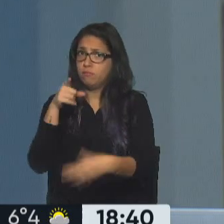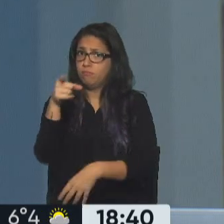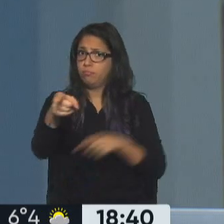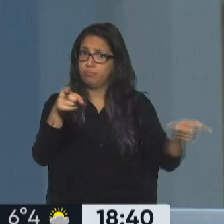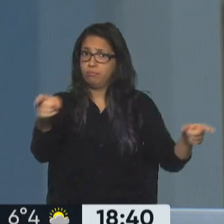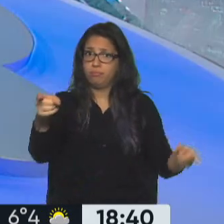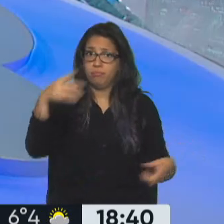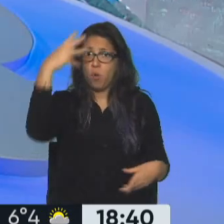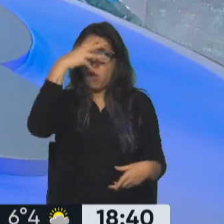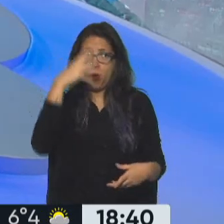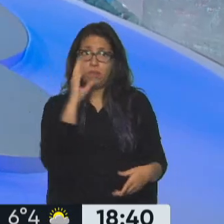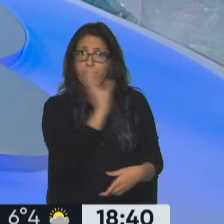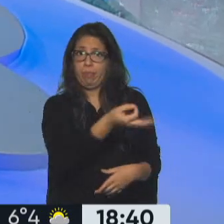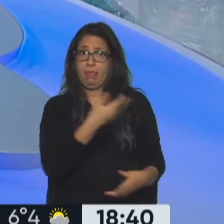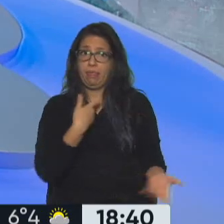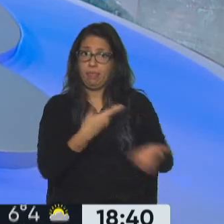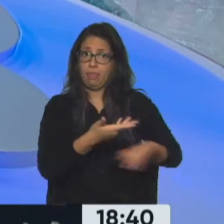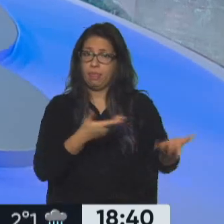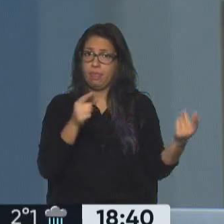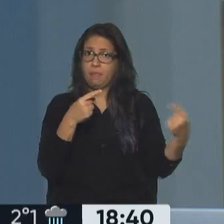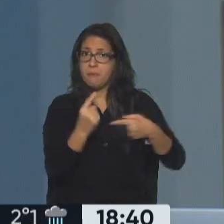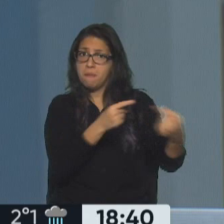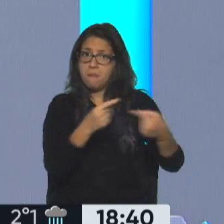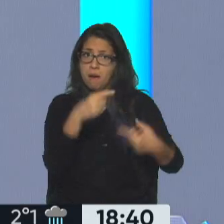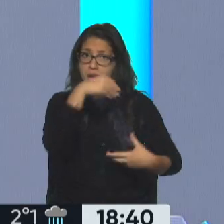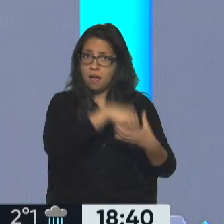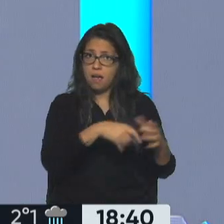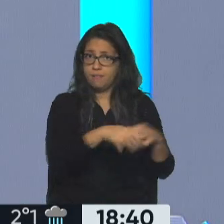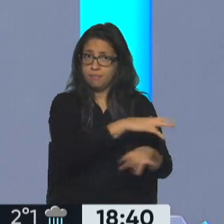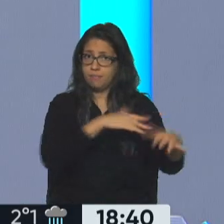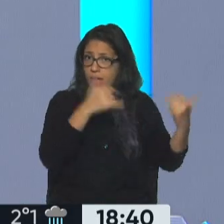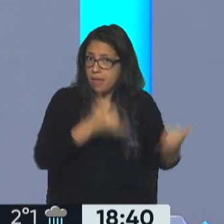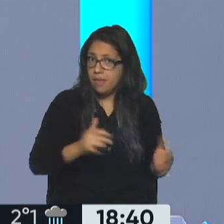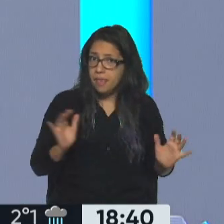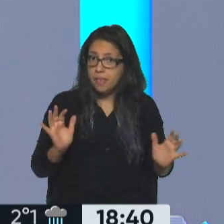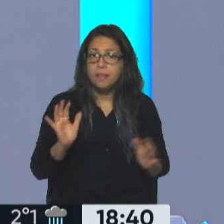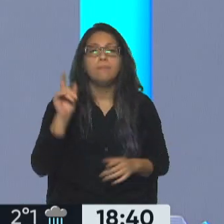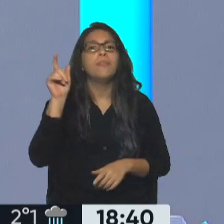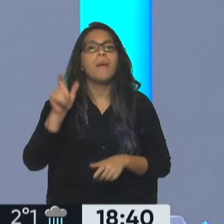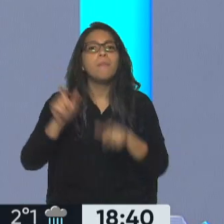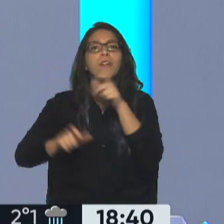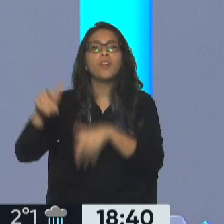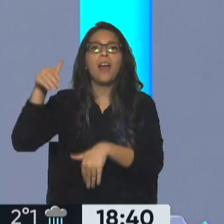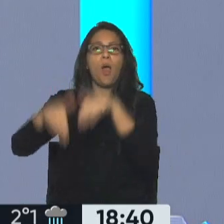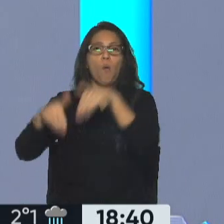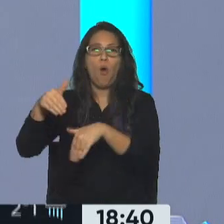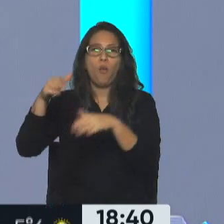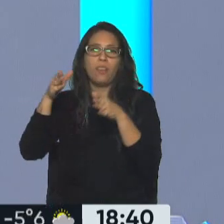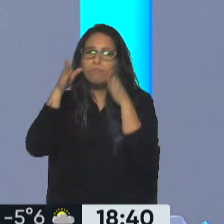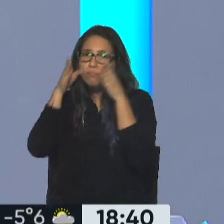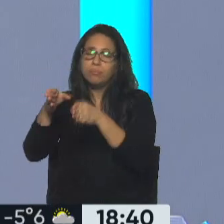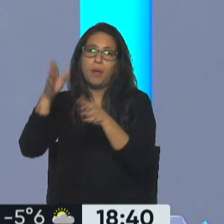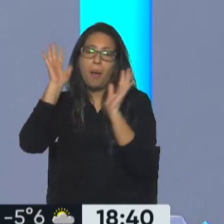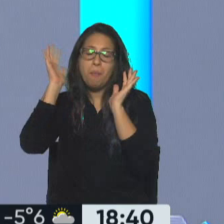se ha mostrado digamos más permeable generó discusiones puertas adentro Mira también Es cierto que el botón el votante de Miley en un hipotético